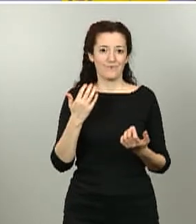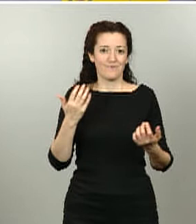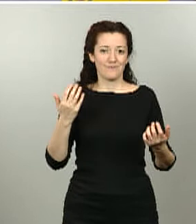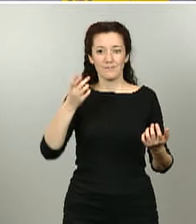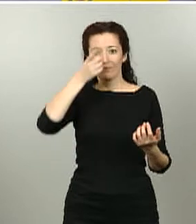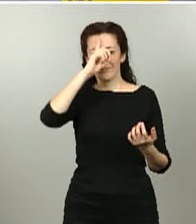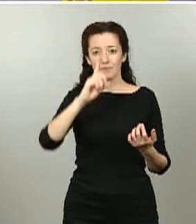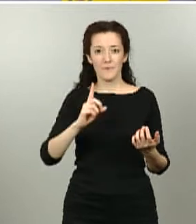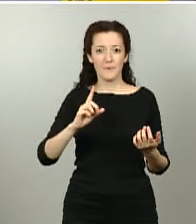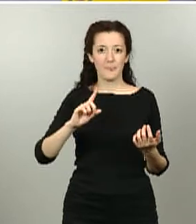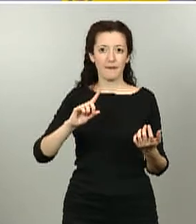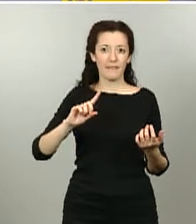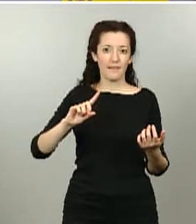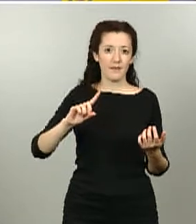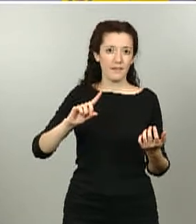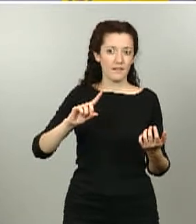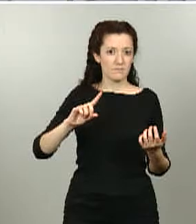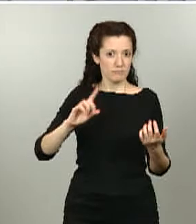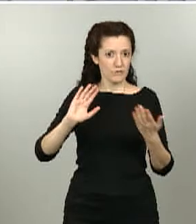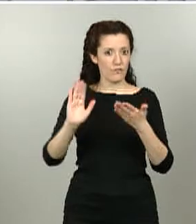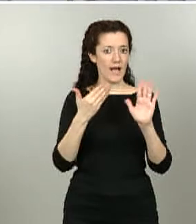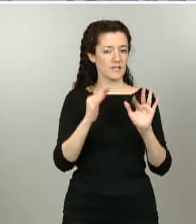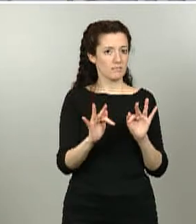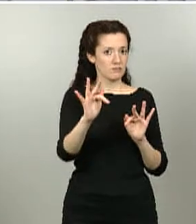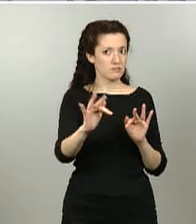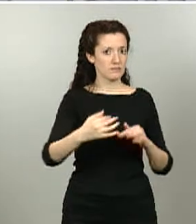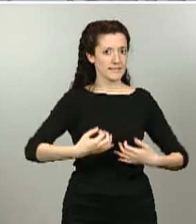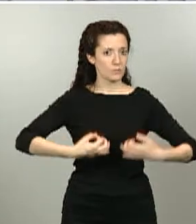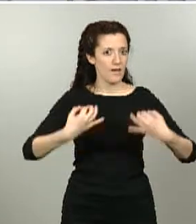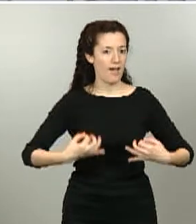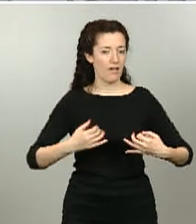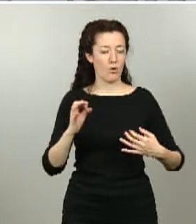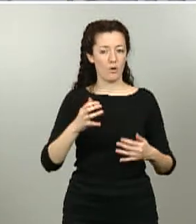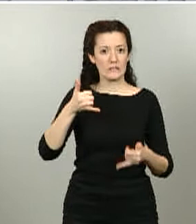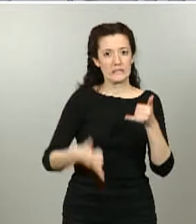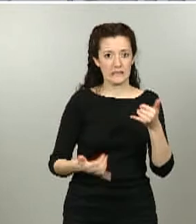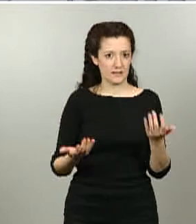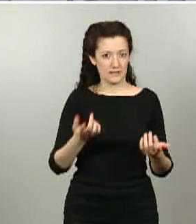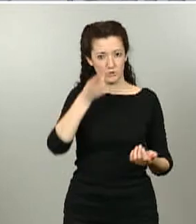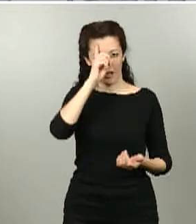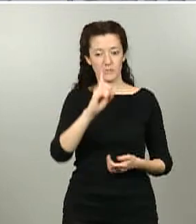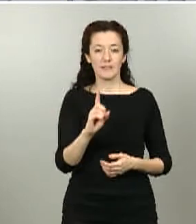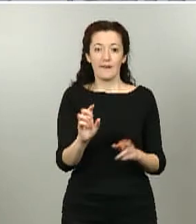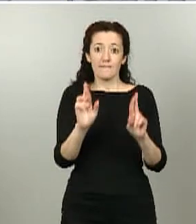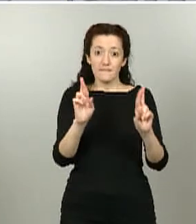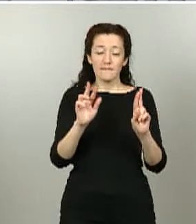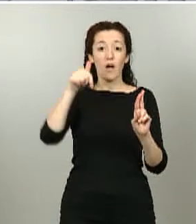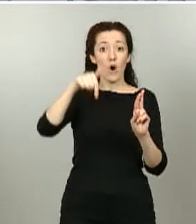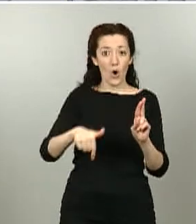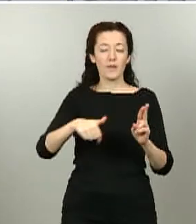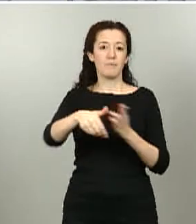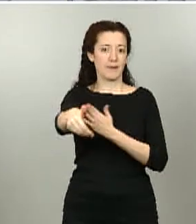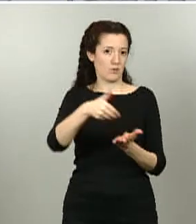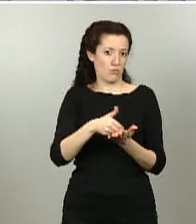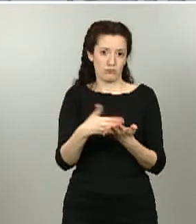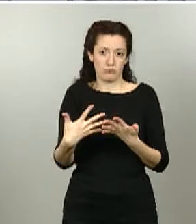o la seguridad de pasar de una fase a otra. Con lo cual esperemos que hoy nos lleguen toda la información. Los equipos trabajan todas